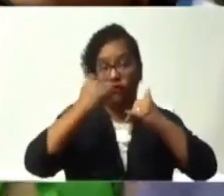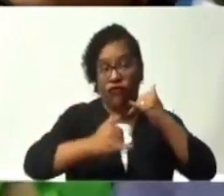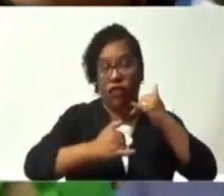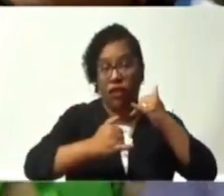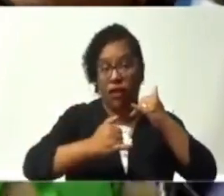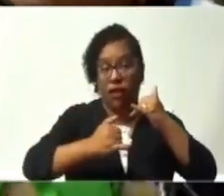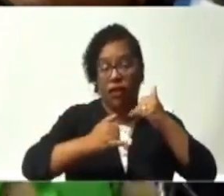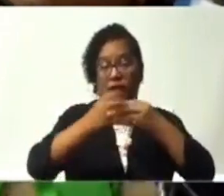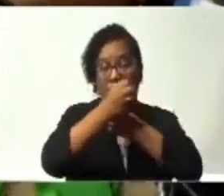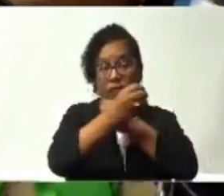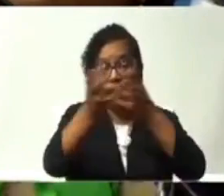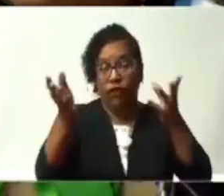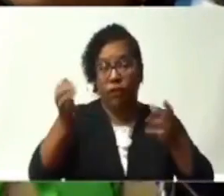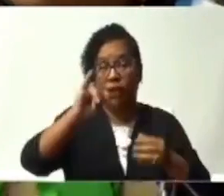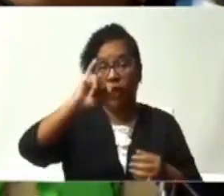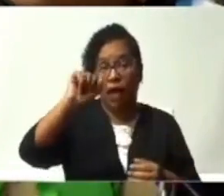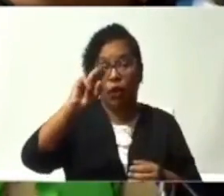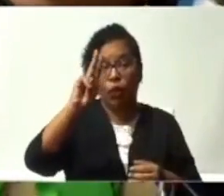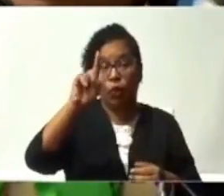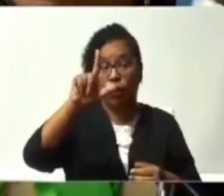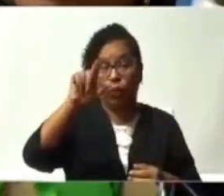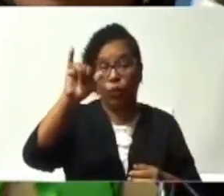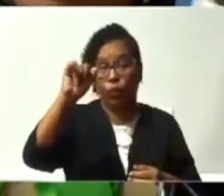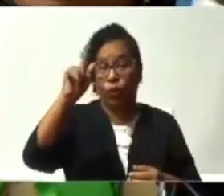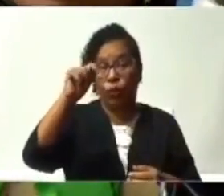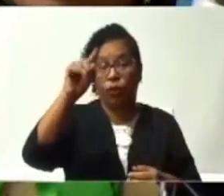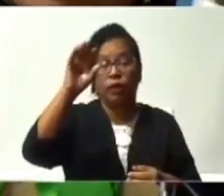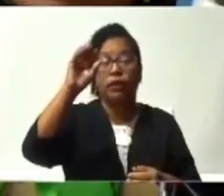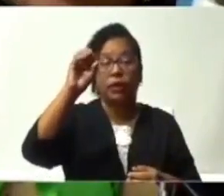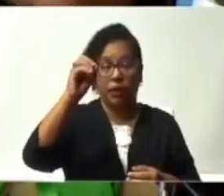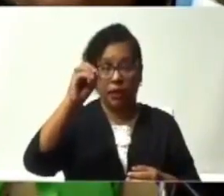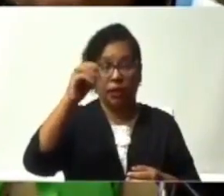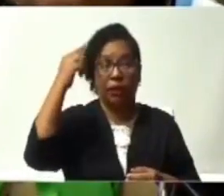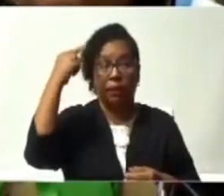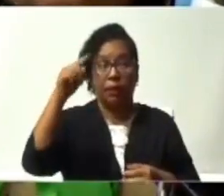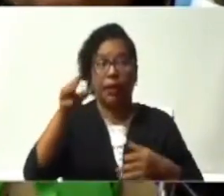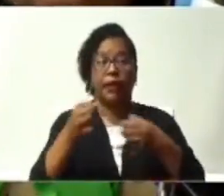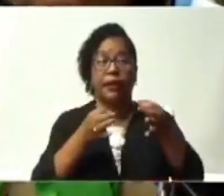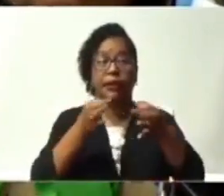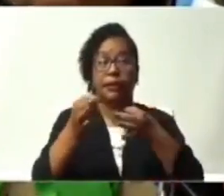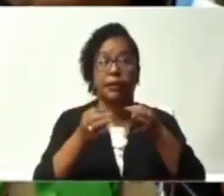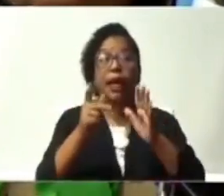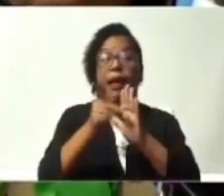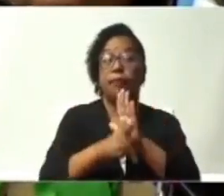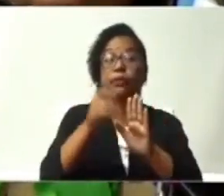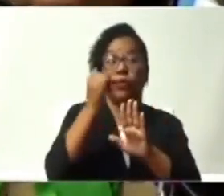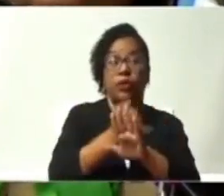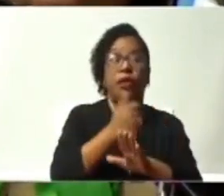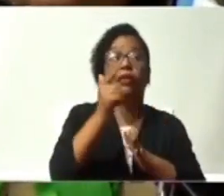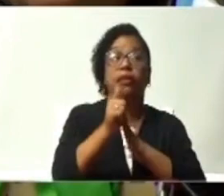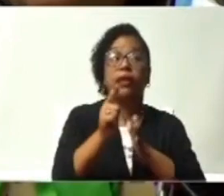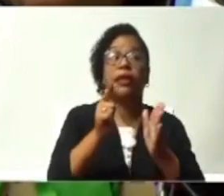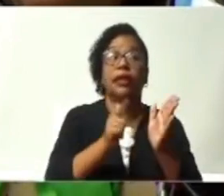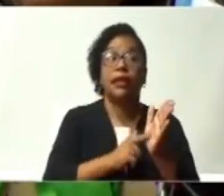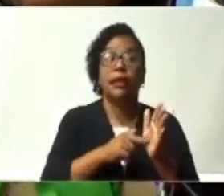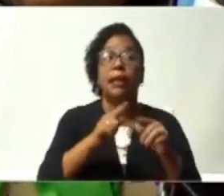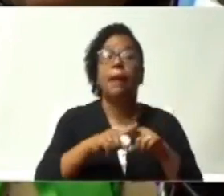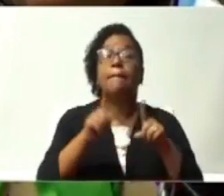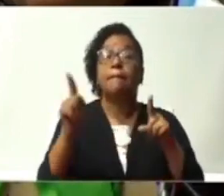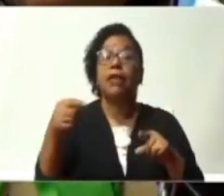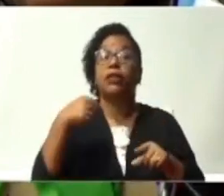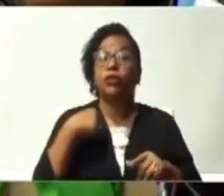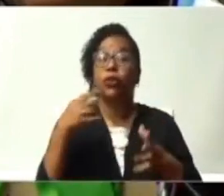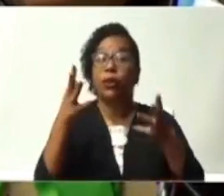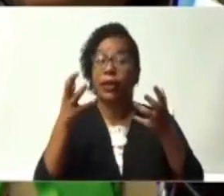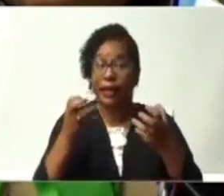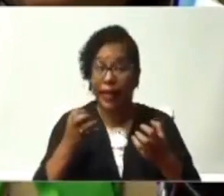Fulcar, para yo entrar al proyecto de ley que nos ocupa en La Vega. Pero, presidenta, yo quiero que usted sepa que la democracia